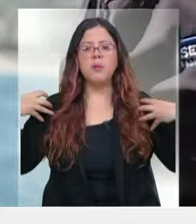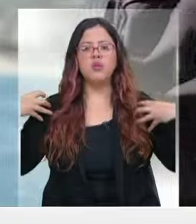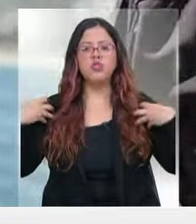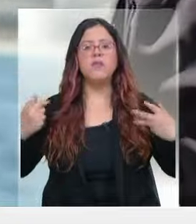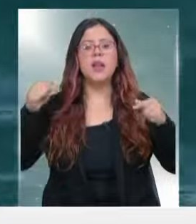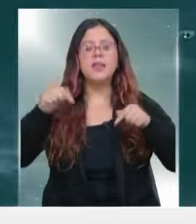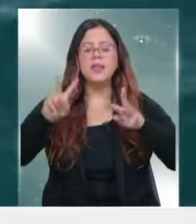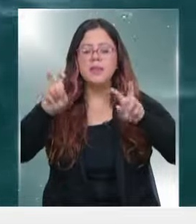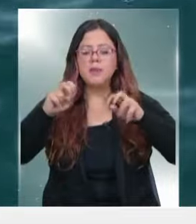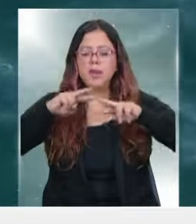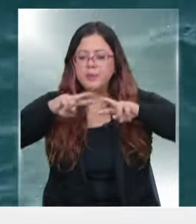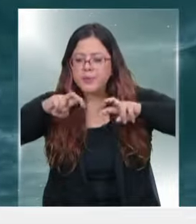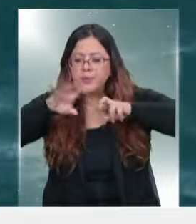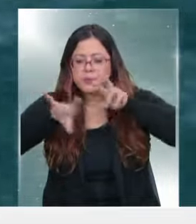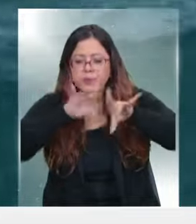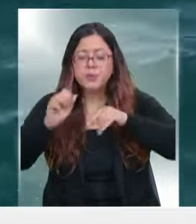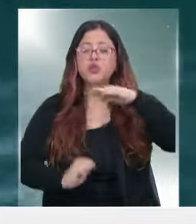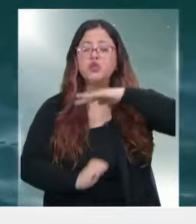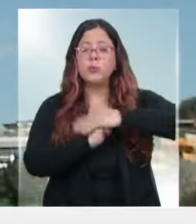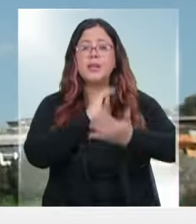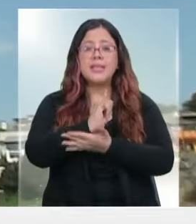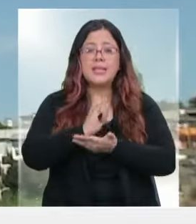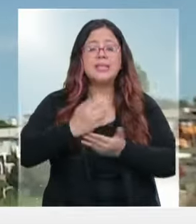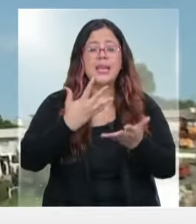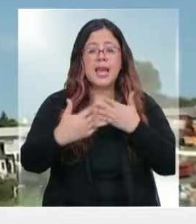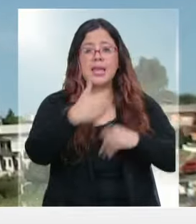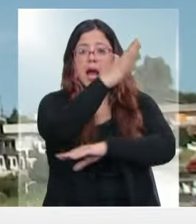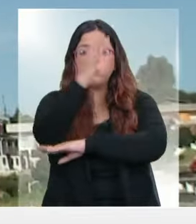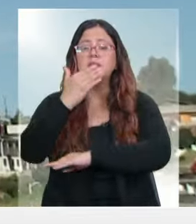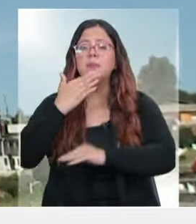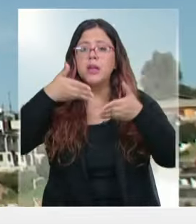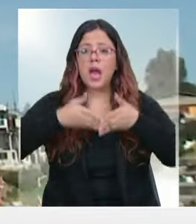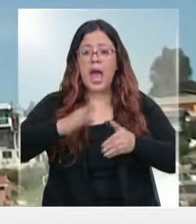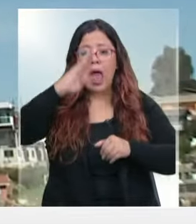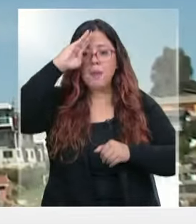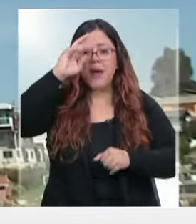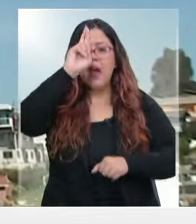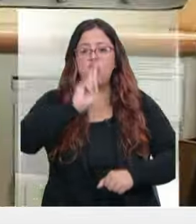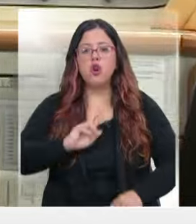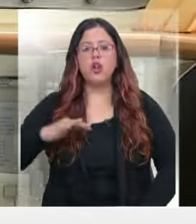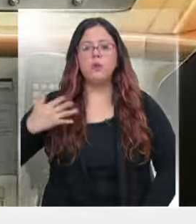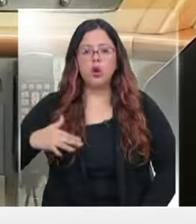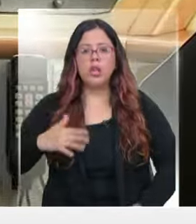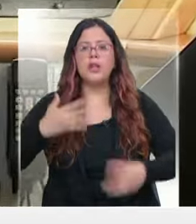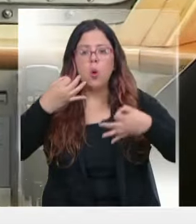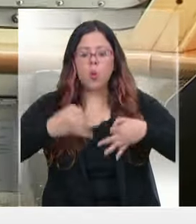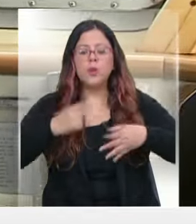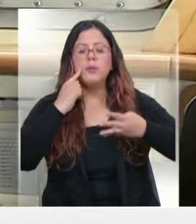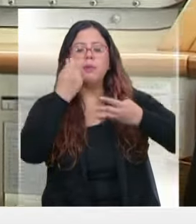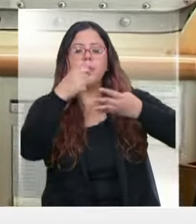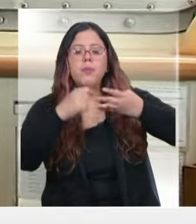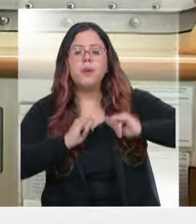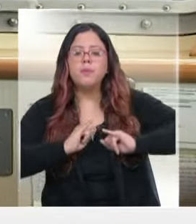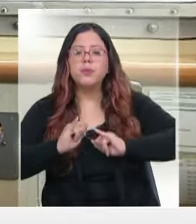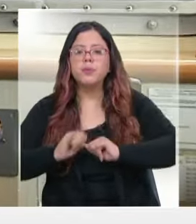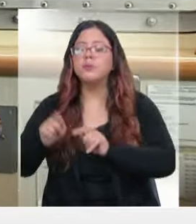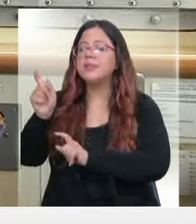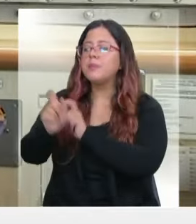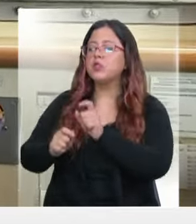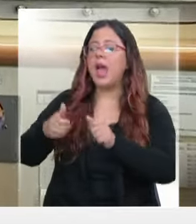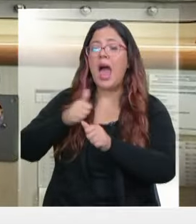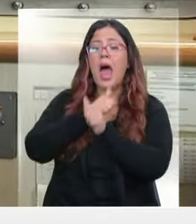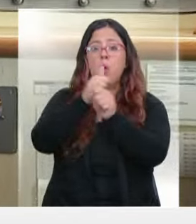estos muestreos? La Superintendencia de Medio Ambiente y la Armada cumplirán un rol protagónico para levantar los datos. Para la autoridad marítima es muy